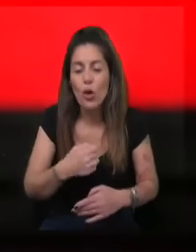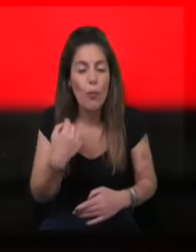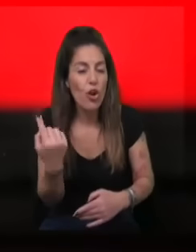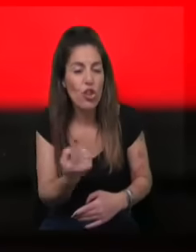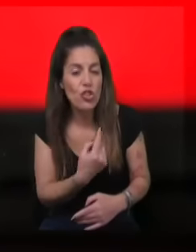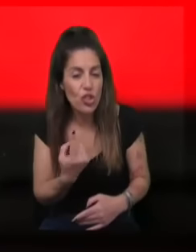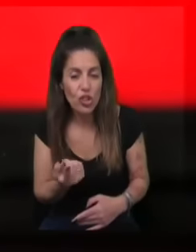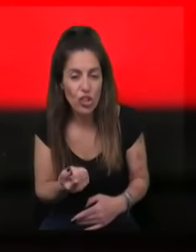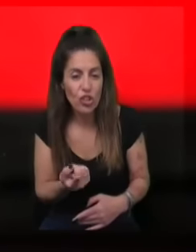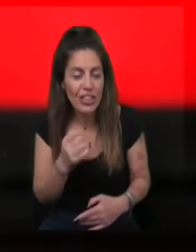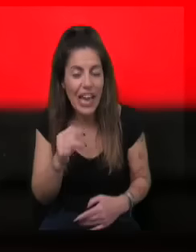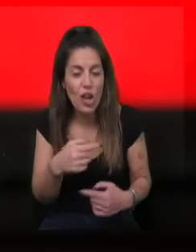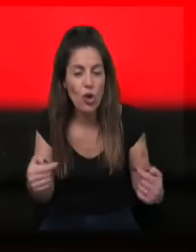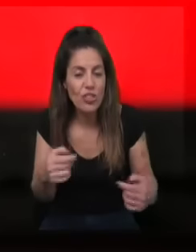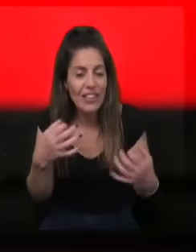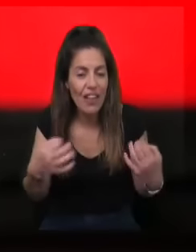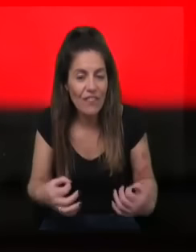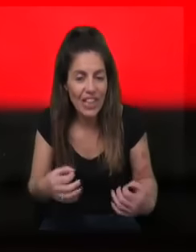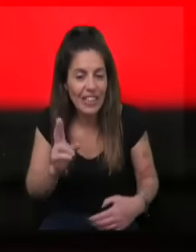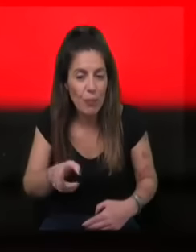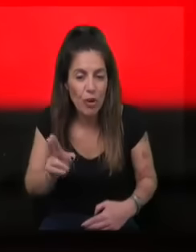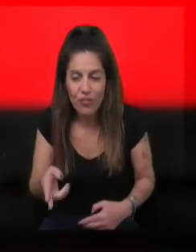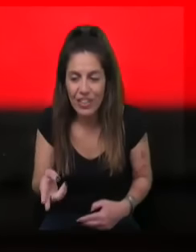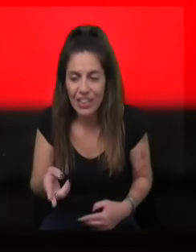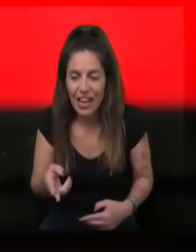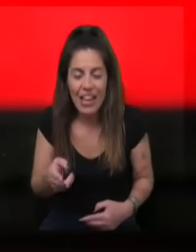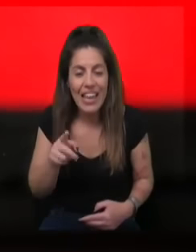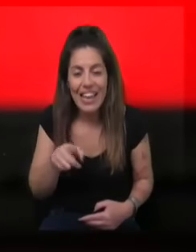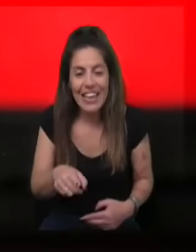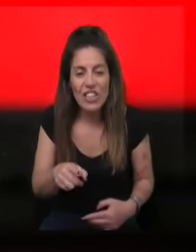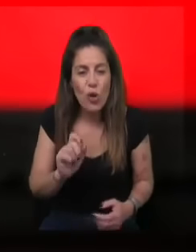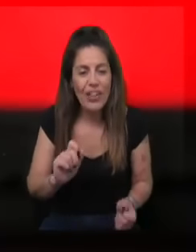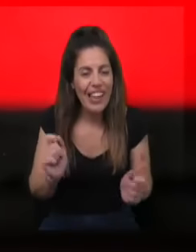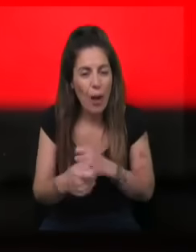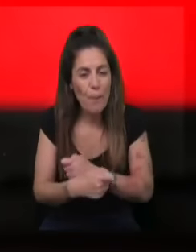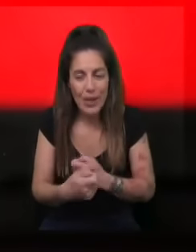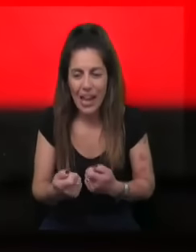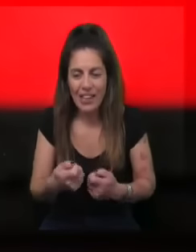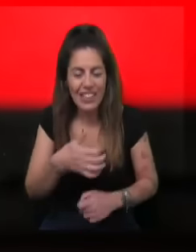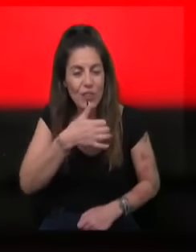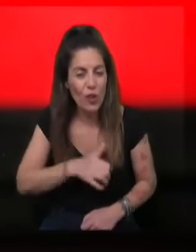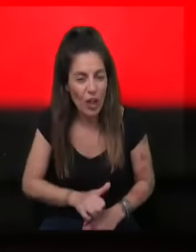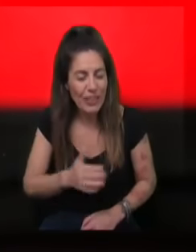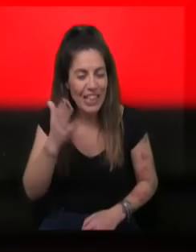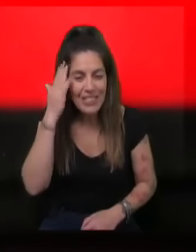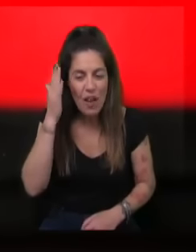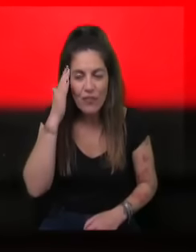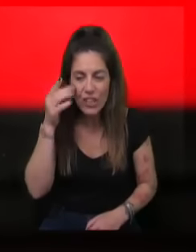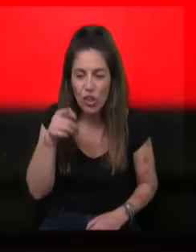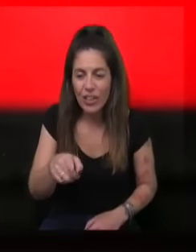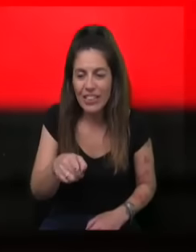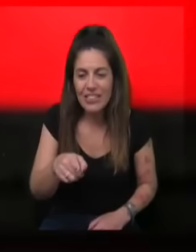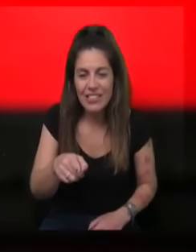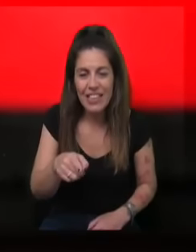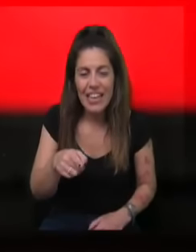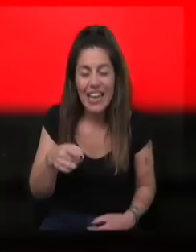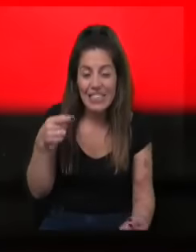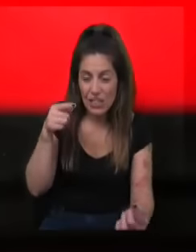que que que hay cosas que está bien que estén prohibidas Eso es lo que me parece que hay que revertir históricamente sabiendo que si vies es el